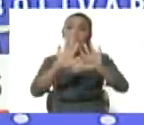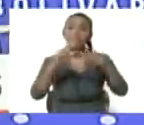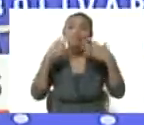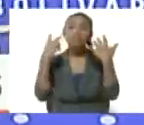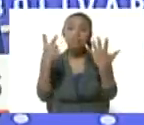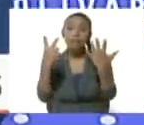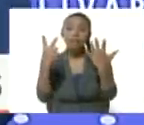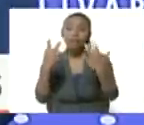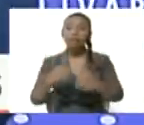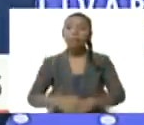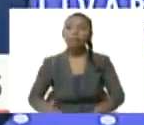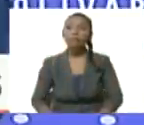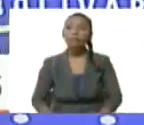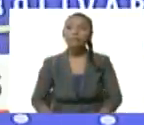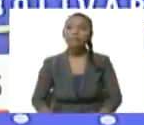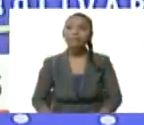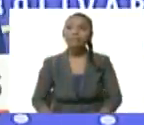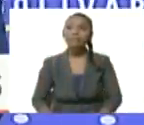17.